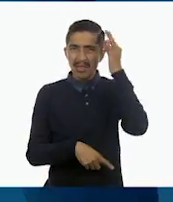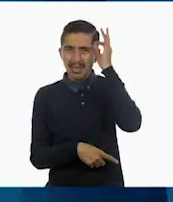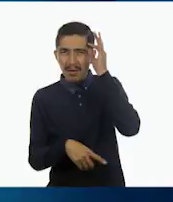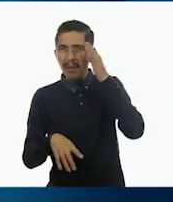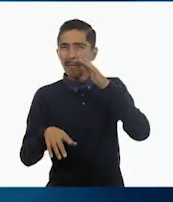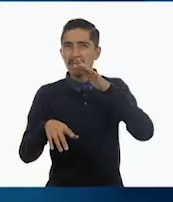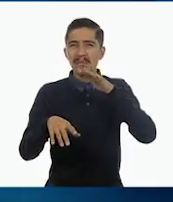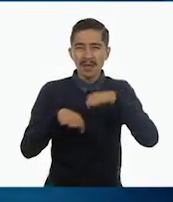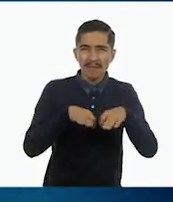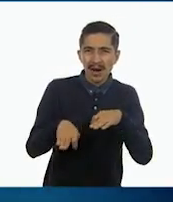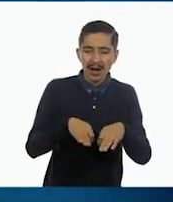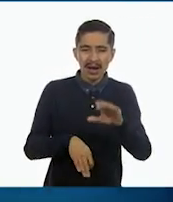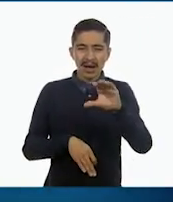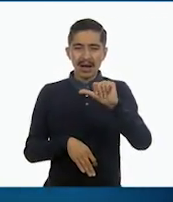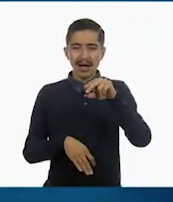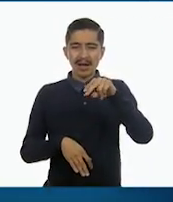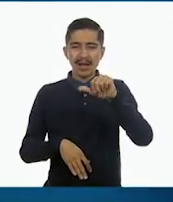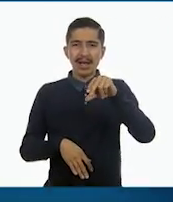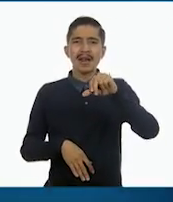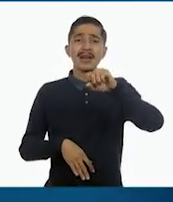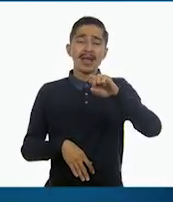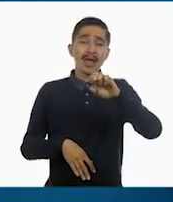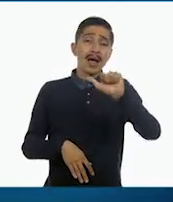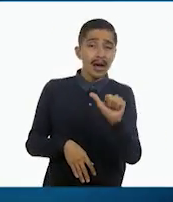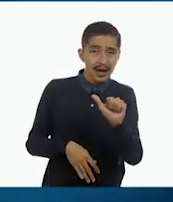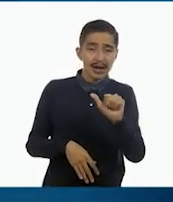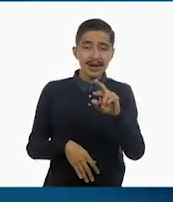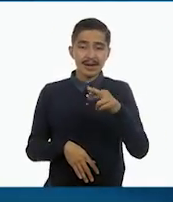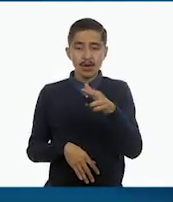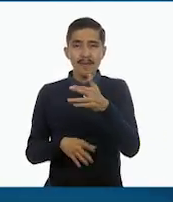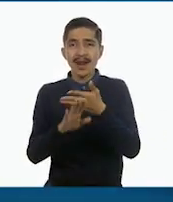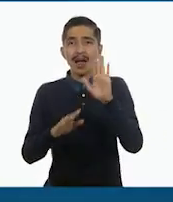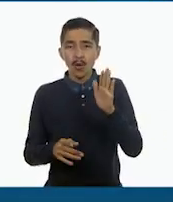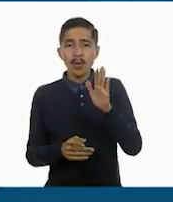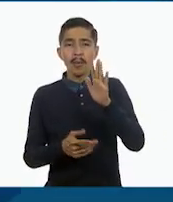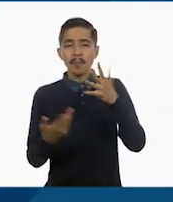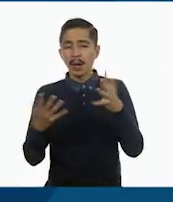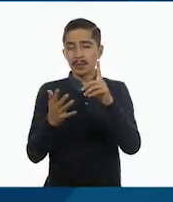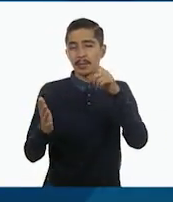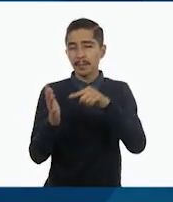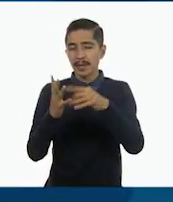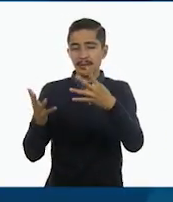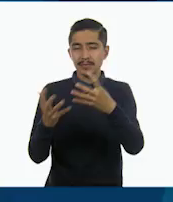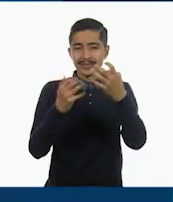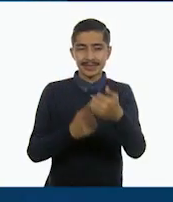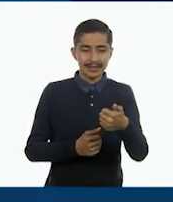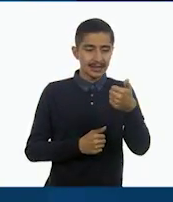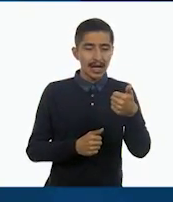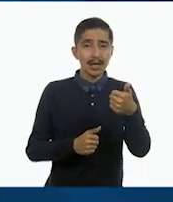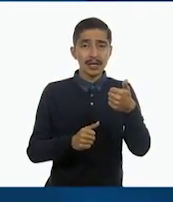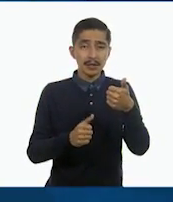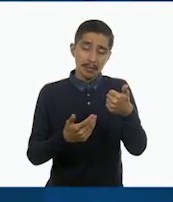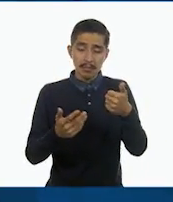en Cananea y Río Blanco, que sucedieron entre 1906